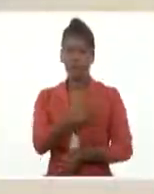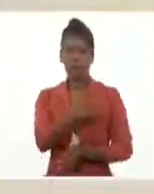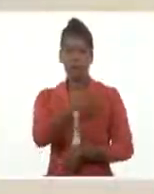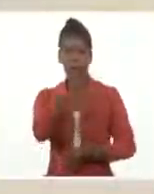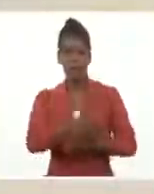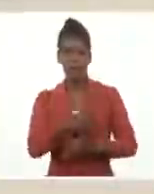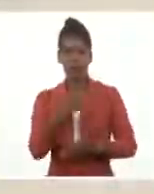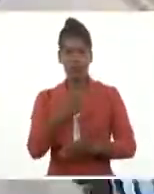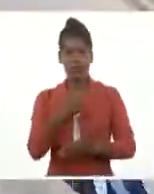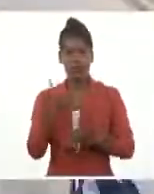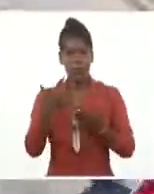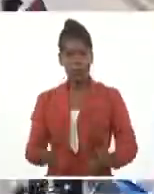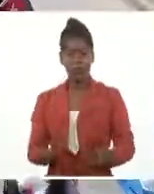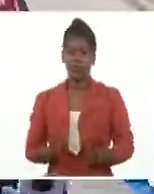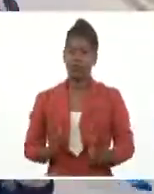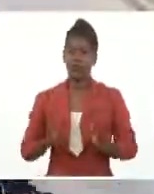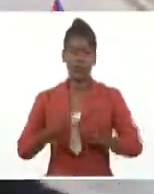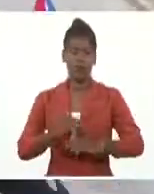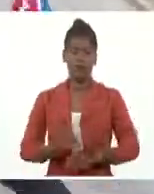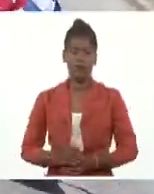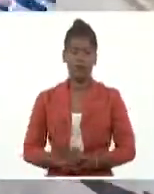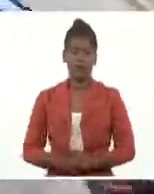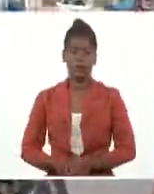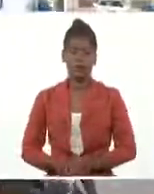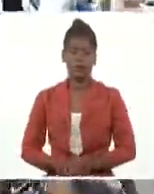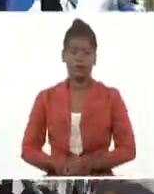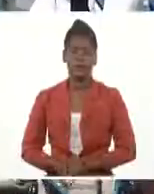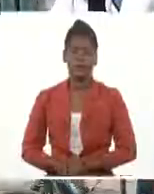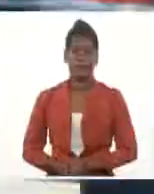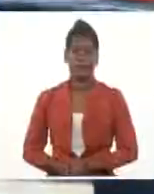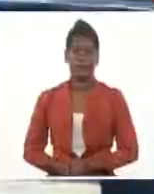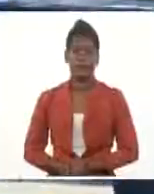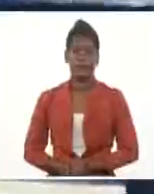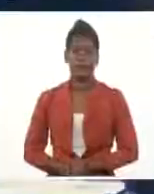borrar. Gladys Rubio, Sistema Informativo de la Televisión Cubana.